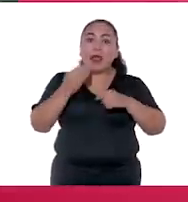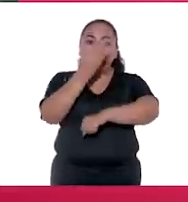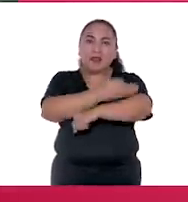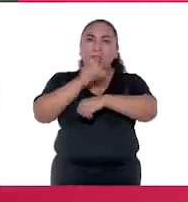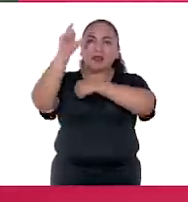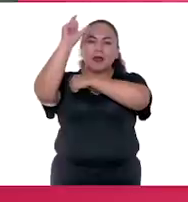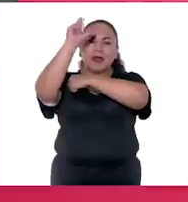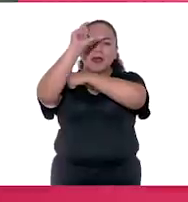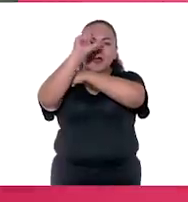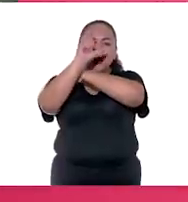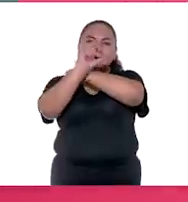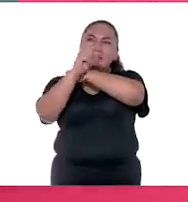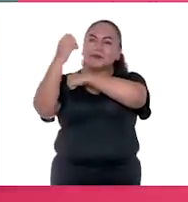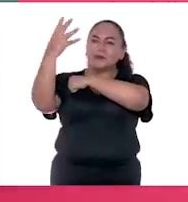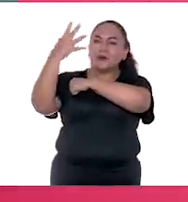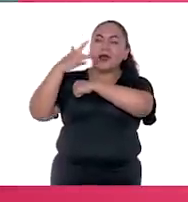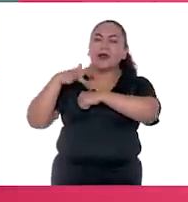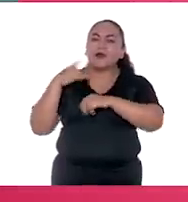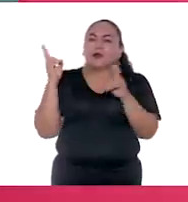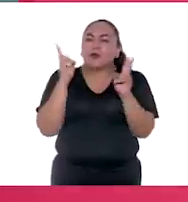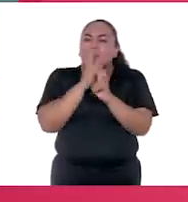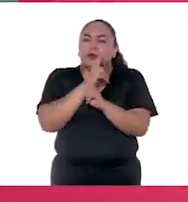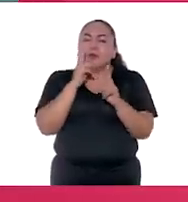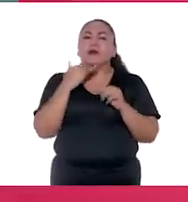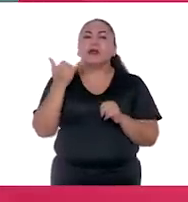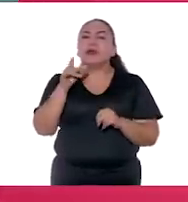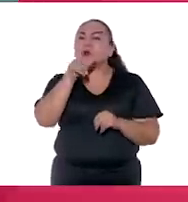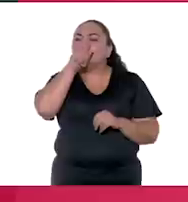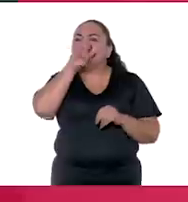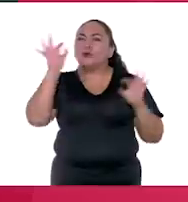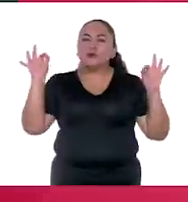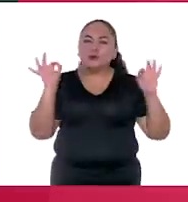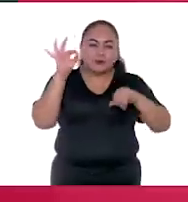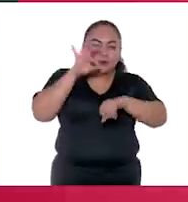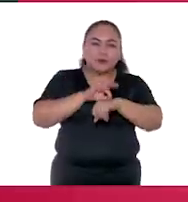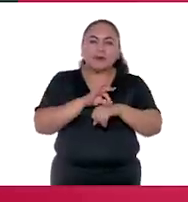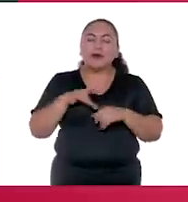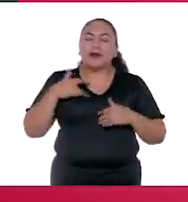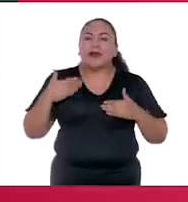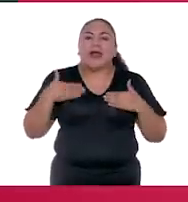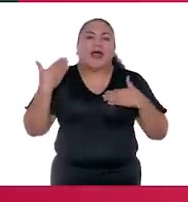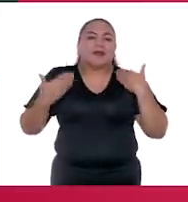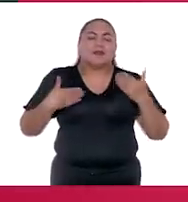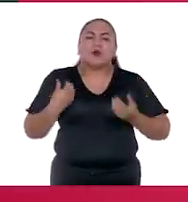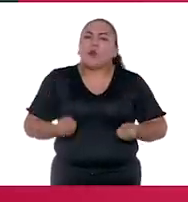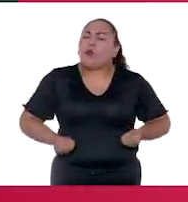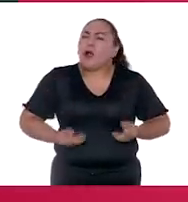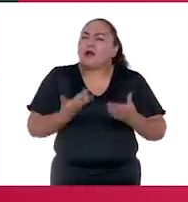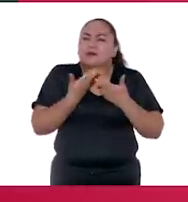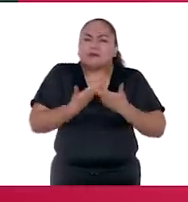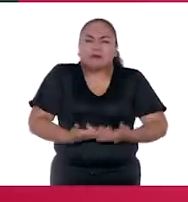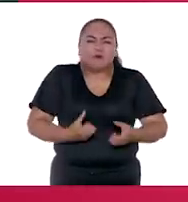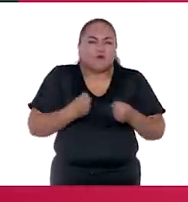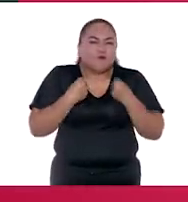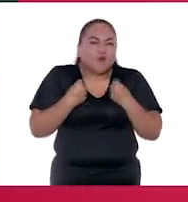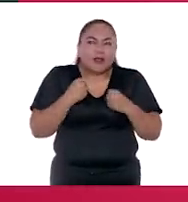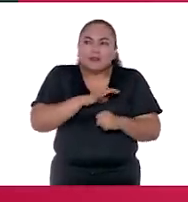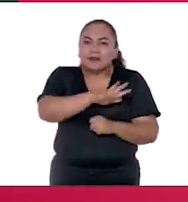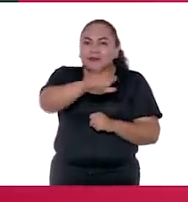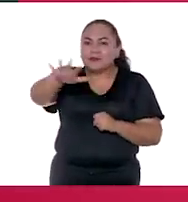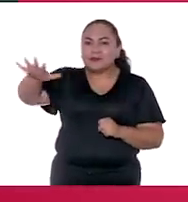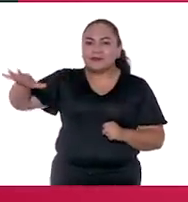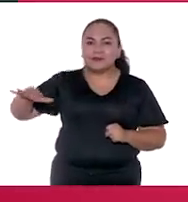arropa, con viento, mosquitos y los ánimos al límite. ¡Cuánta intensidad!